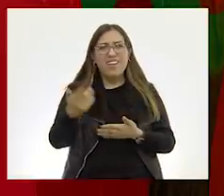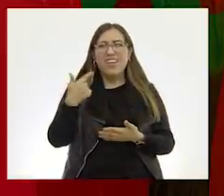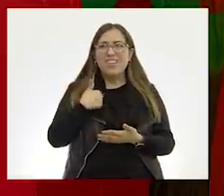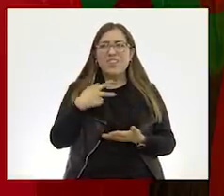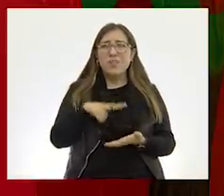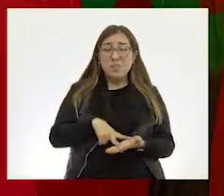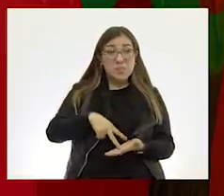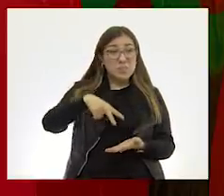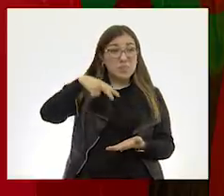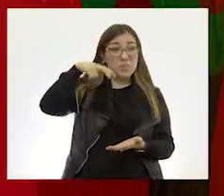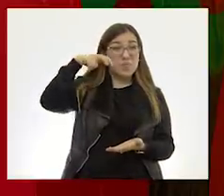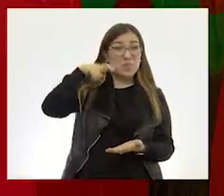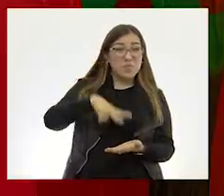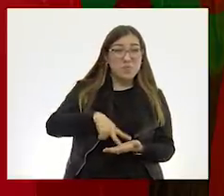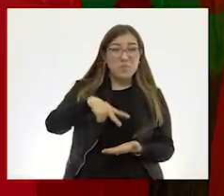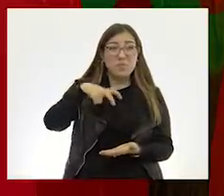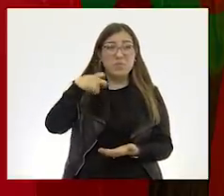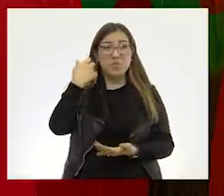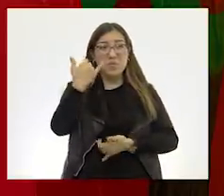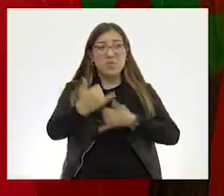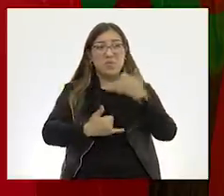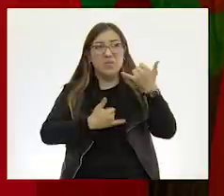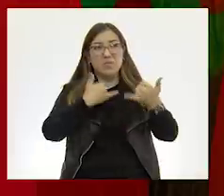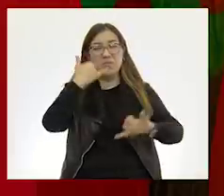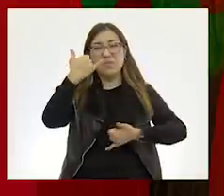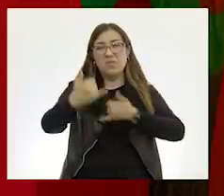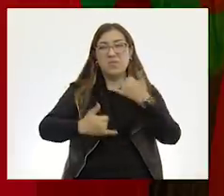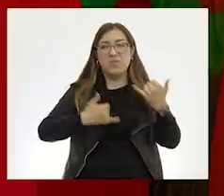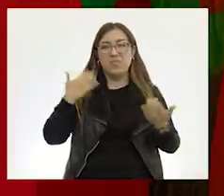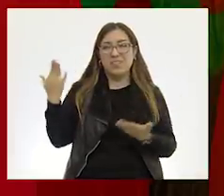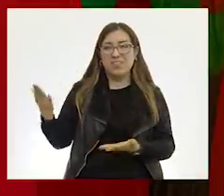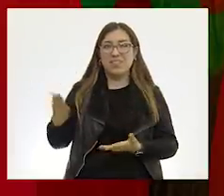bien alto. Así.